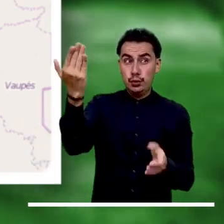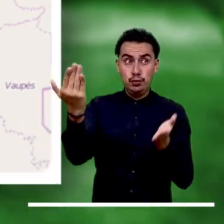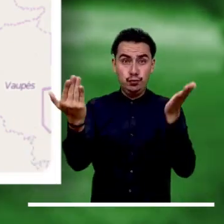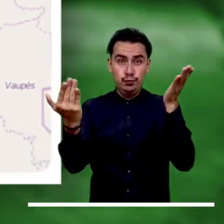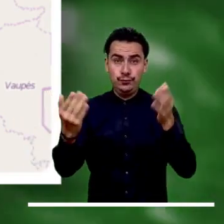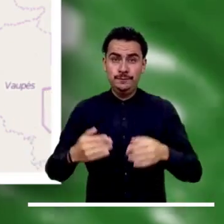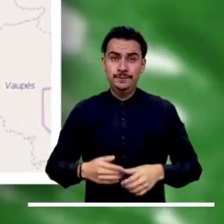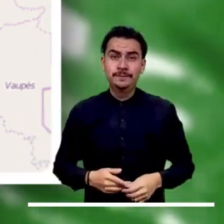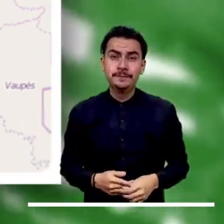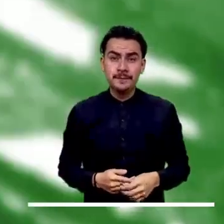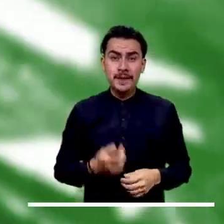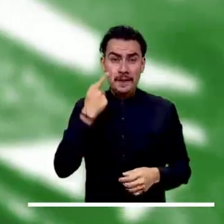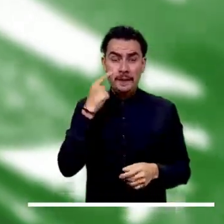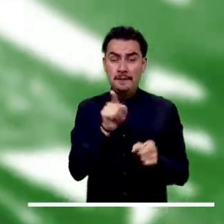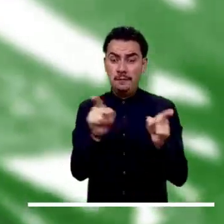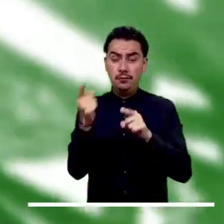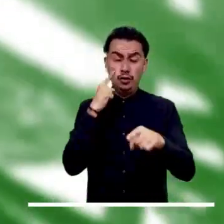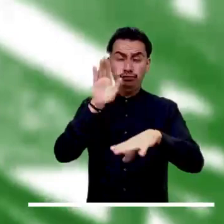de Leyva, Boyacá.